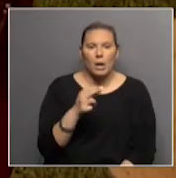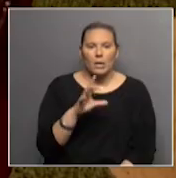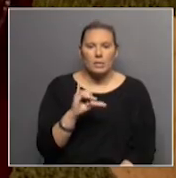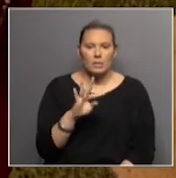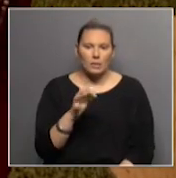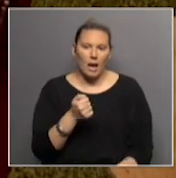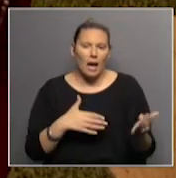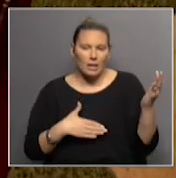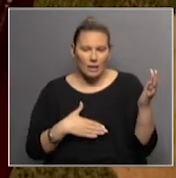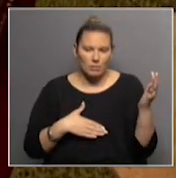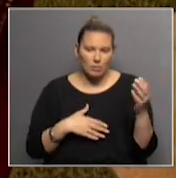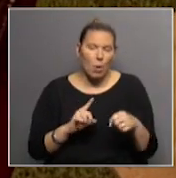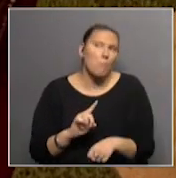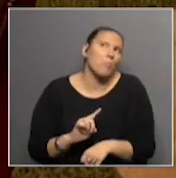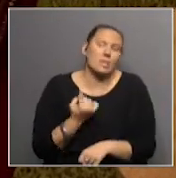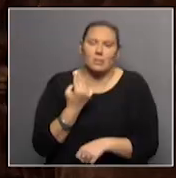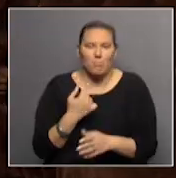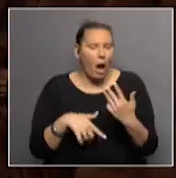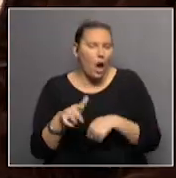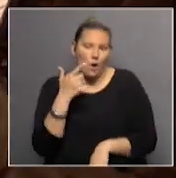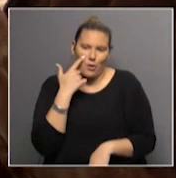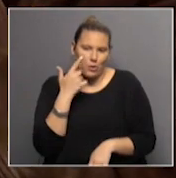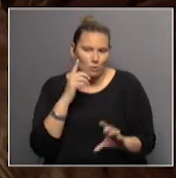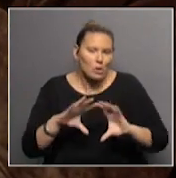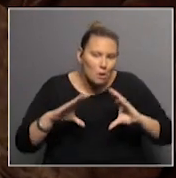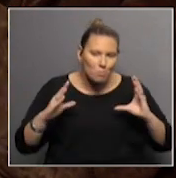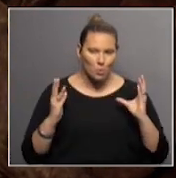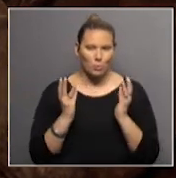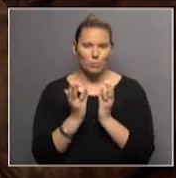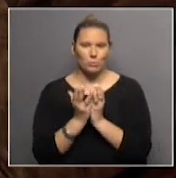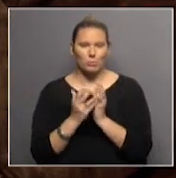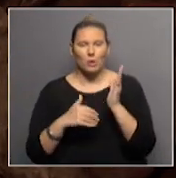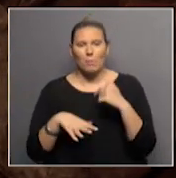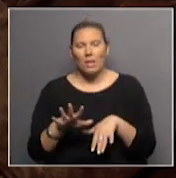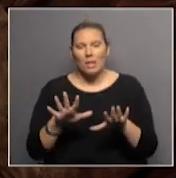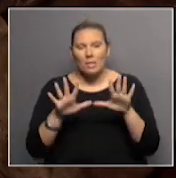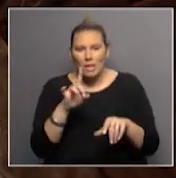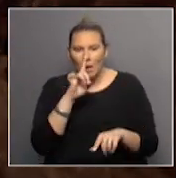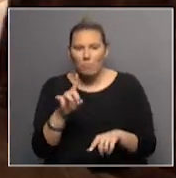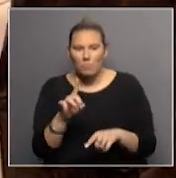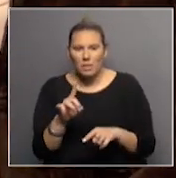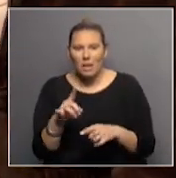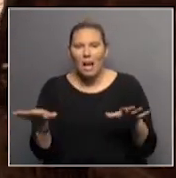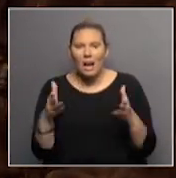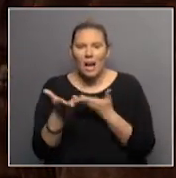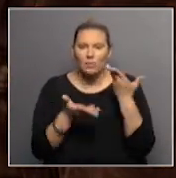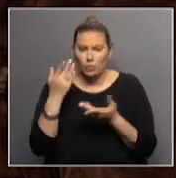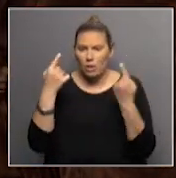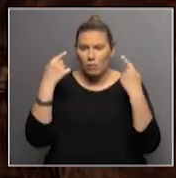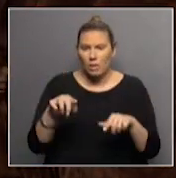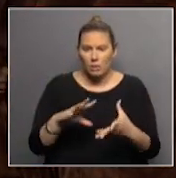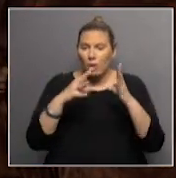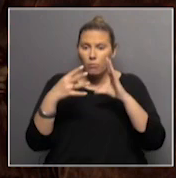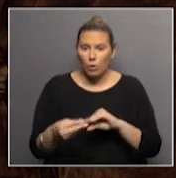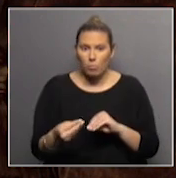el tango, el himno de los tangos, el tango más conocido en el mundo, que tiene más de 10.000 versiones. Fue tocado